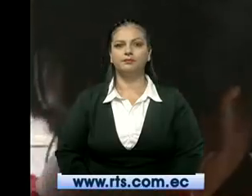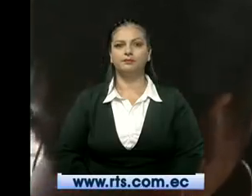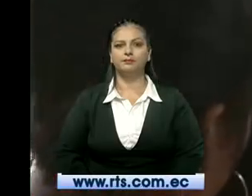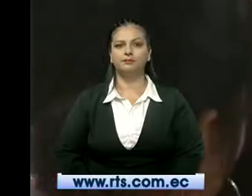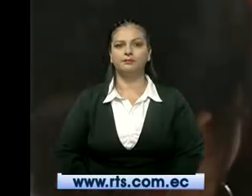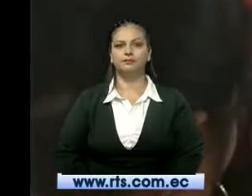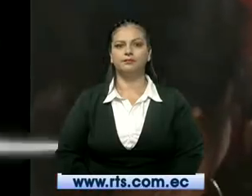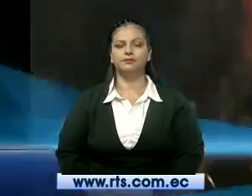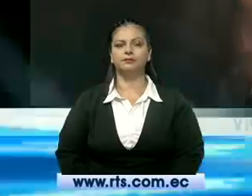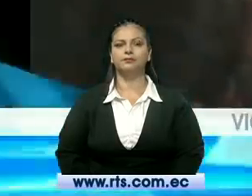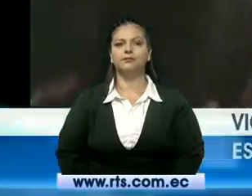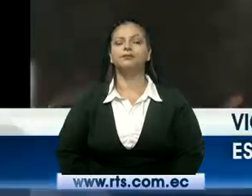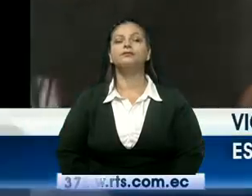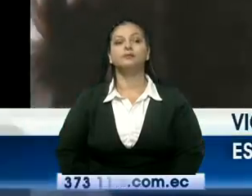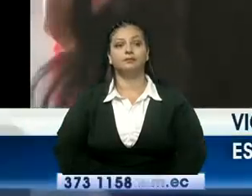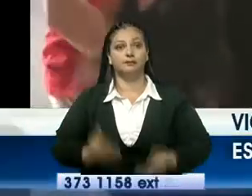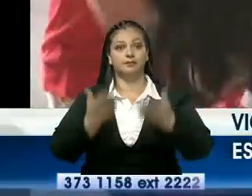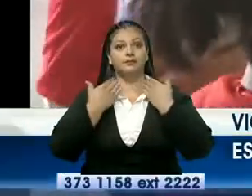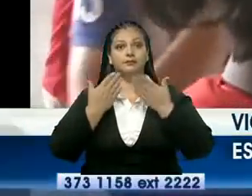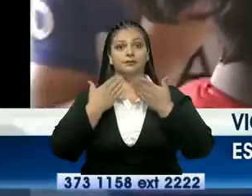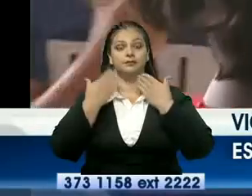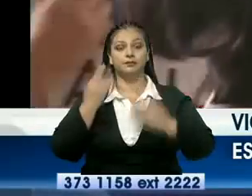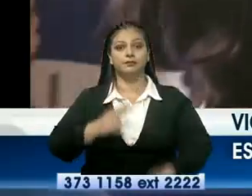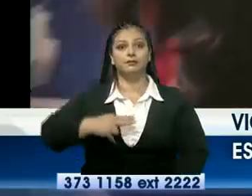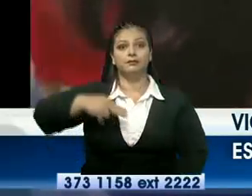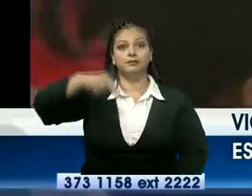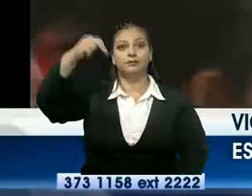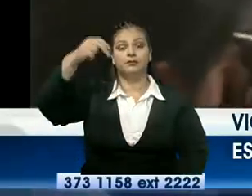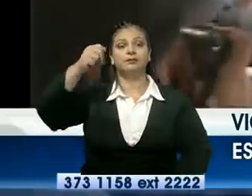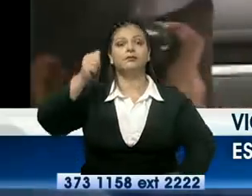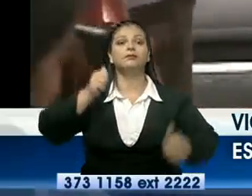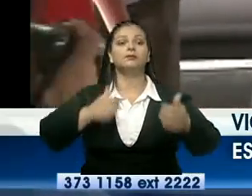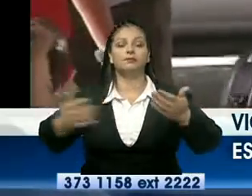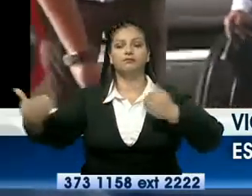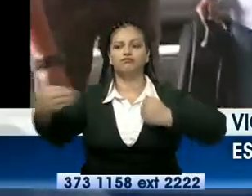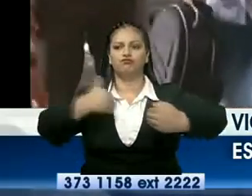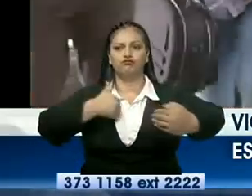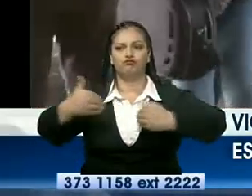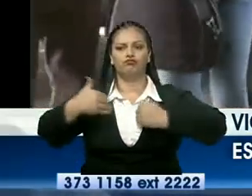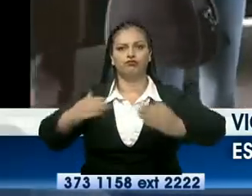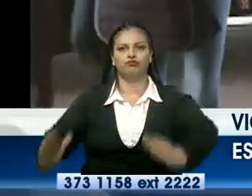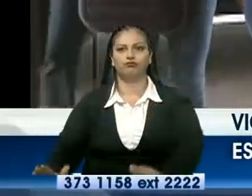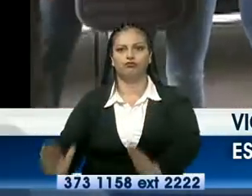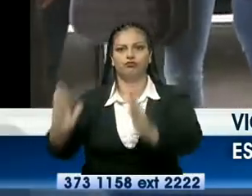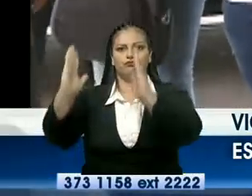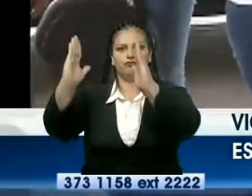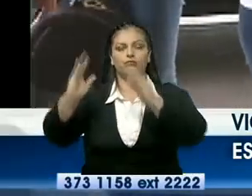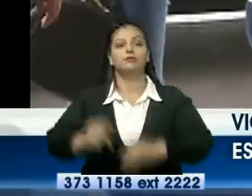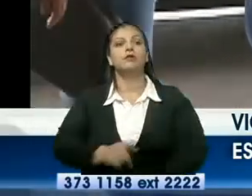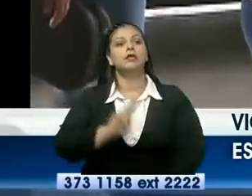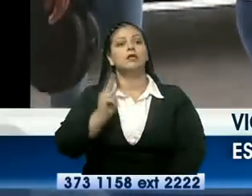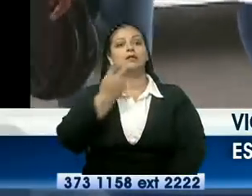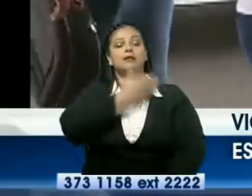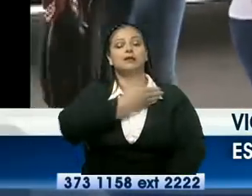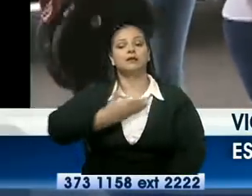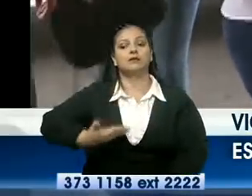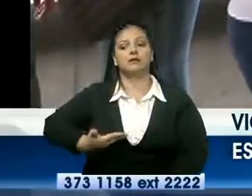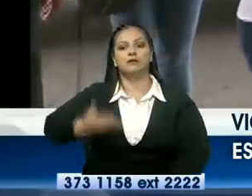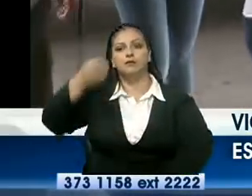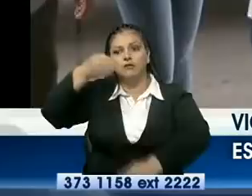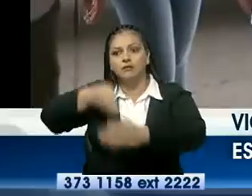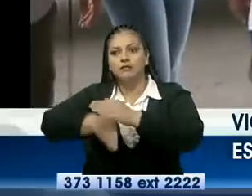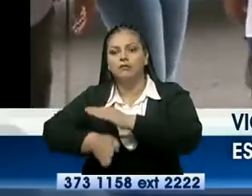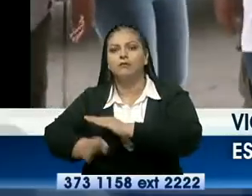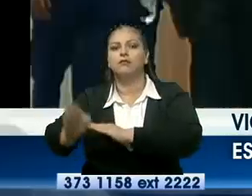Llegó al Teatro Fedenador en el norte de Guayaquil, donde la esperaban simpatizantes del movimiento ABA. La vicepresidenta de la República, María